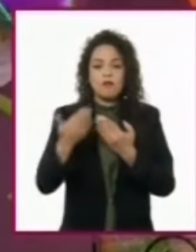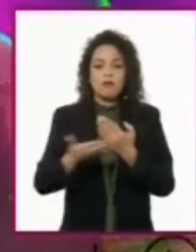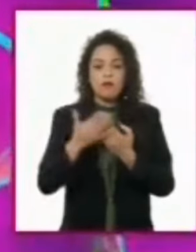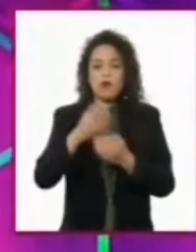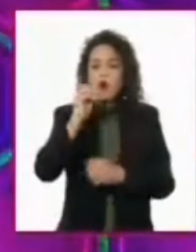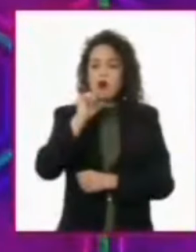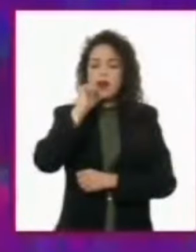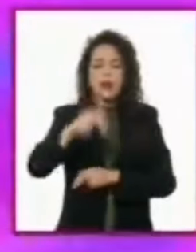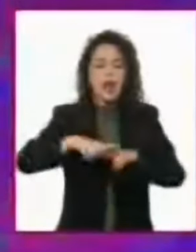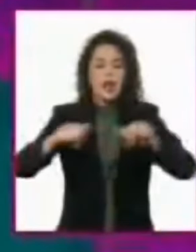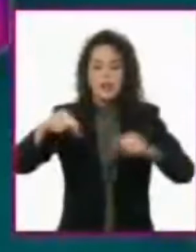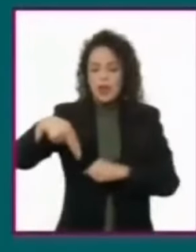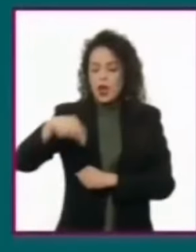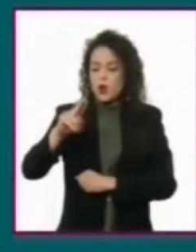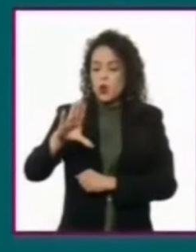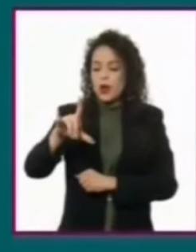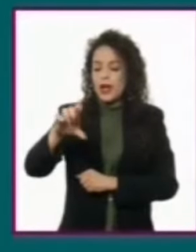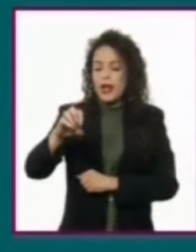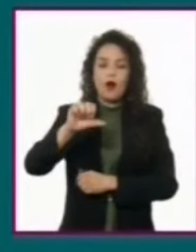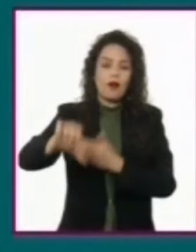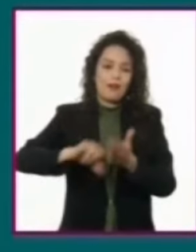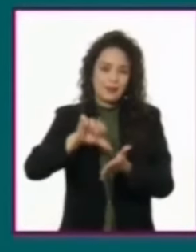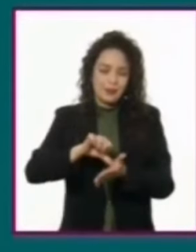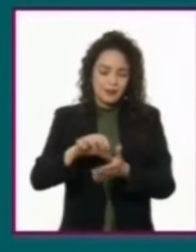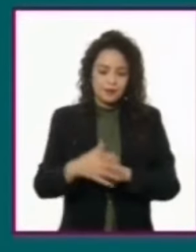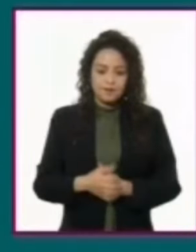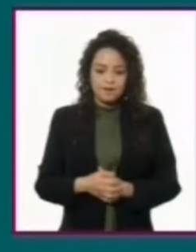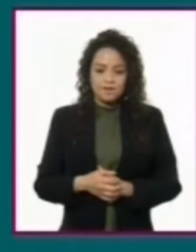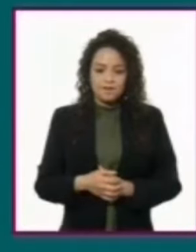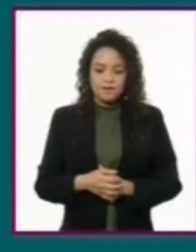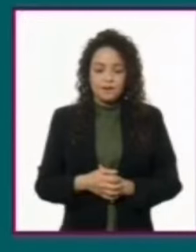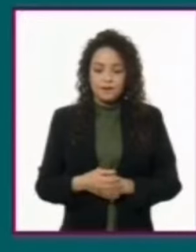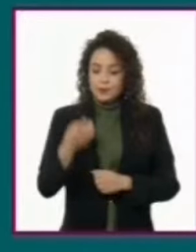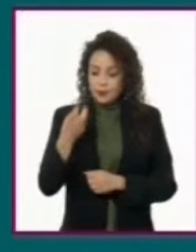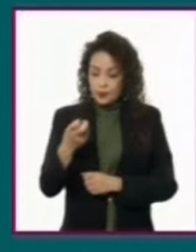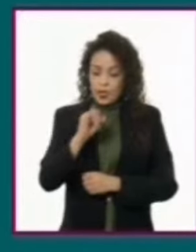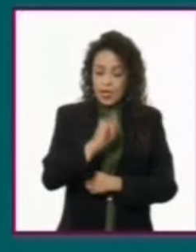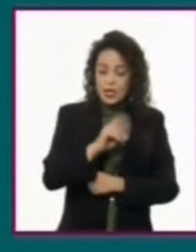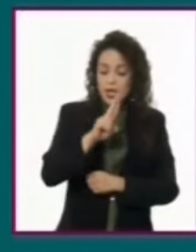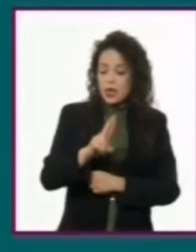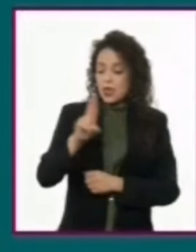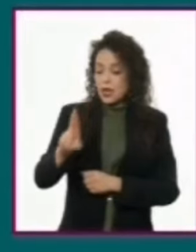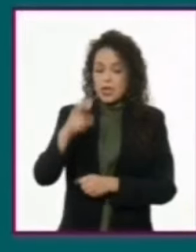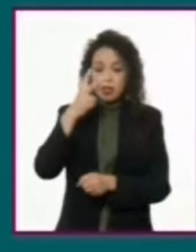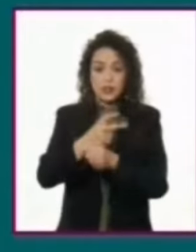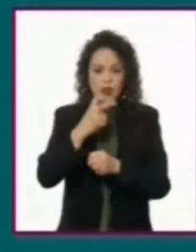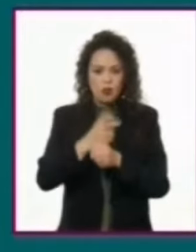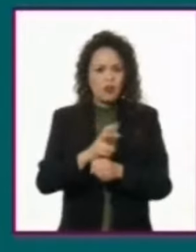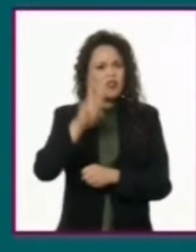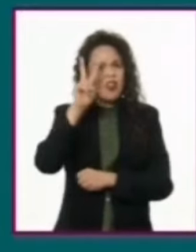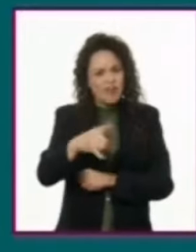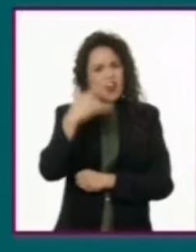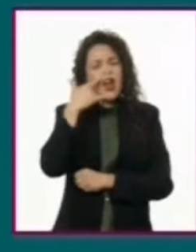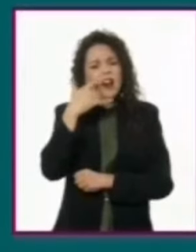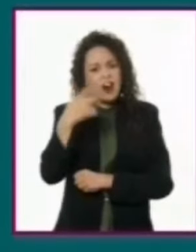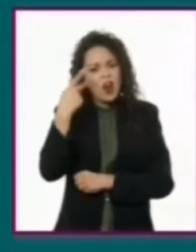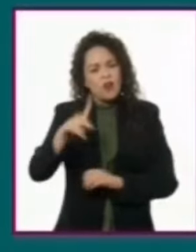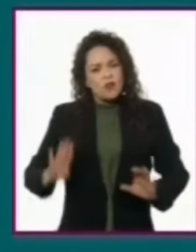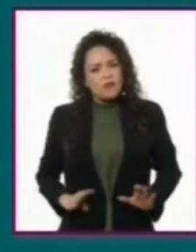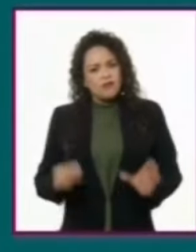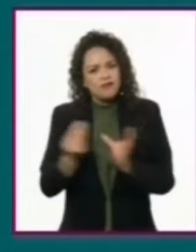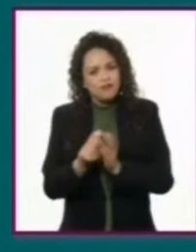ningún núcleo. Por otra parte, las galaxias del tipo IRR II son muy raras. A diferencia de